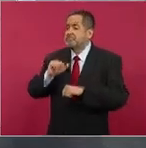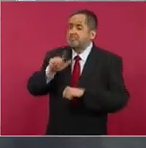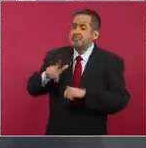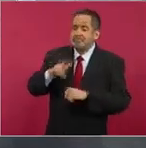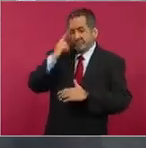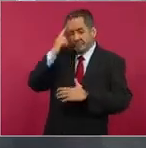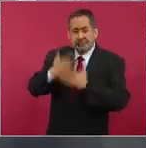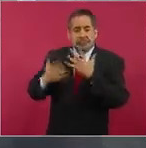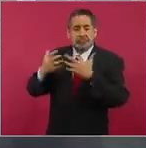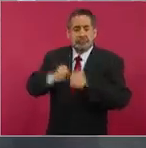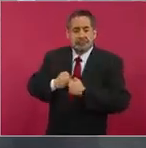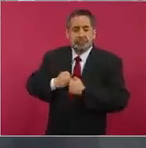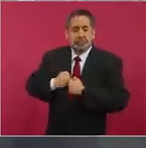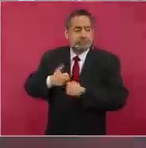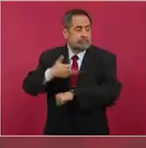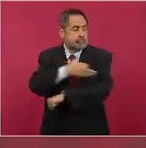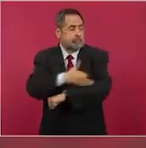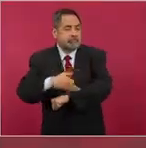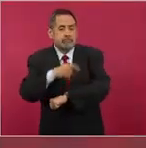a la familia.